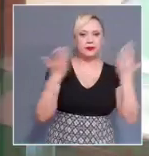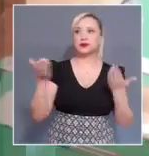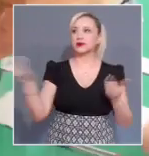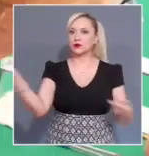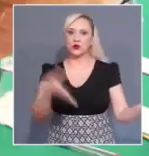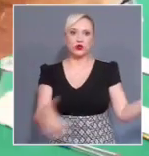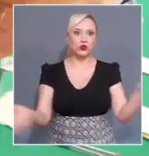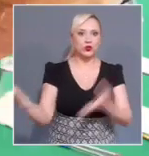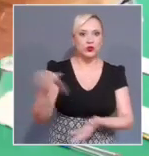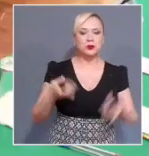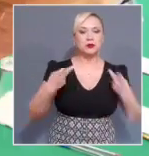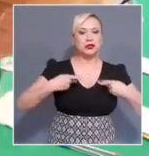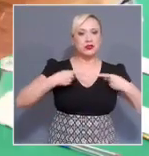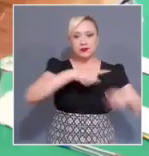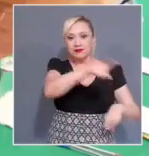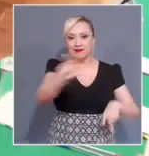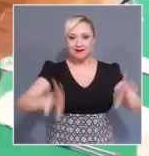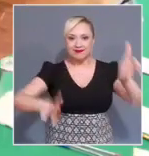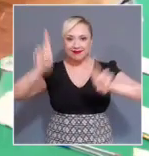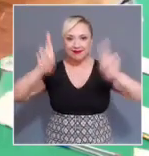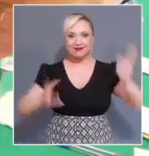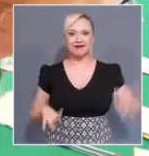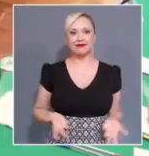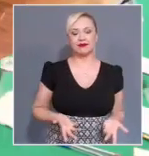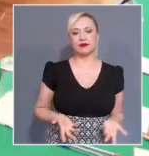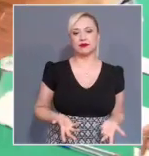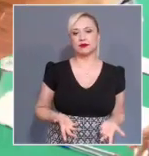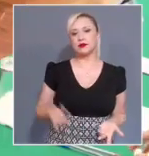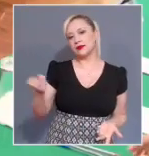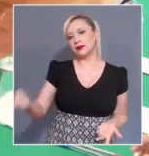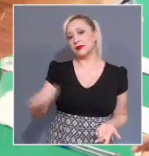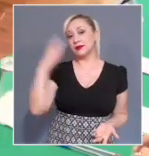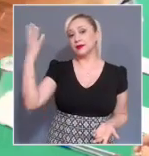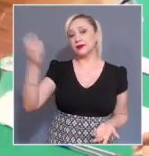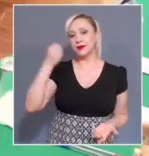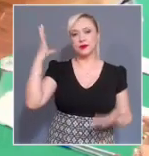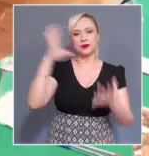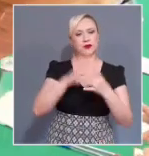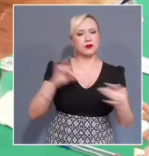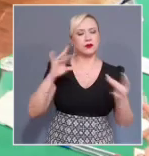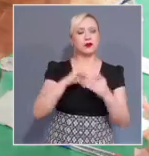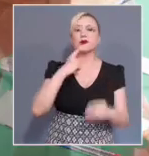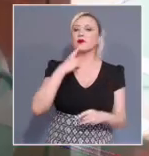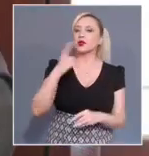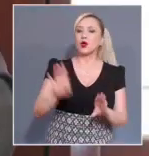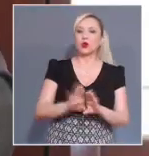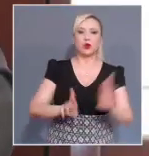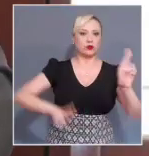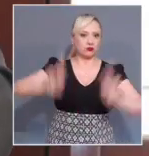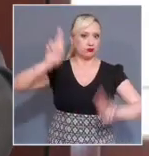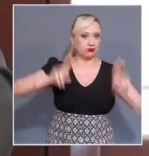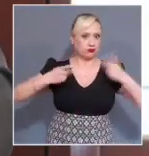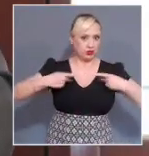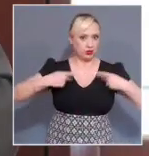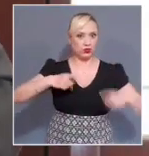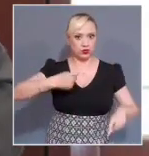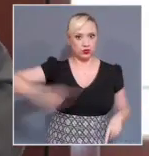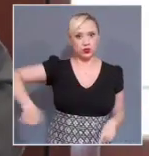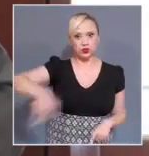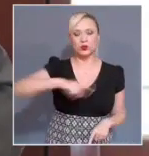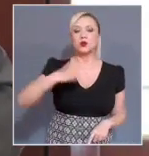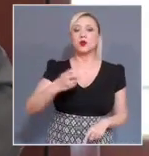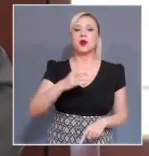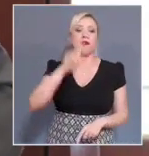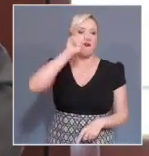ciudadana. Durante un seminario en la materia, indicó que a través de la participación ciudadana se tendrá un diálogo que permita